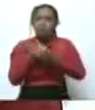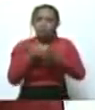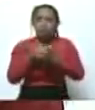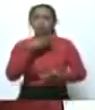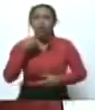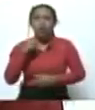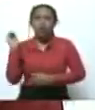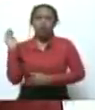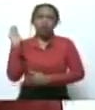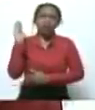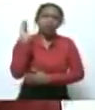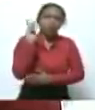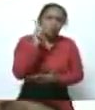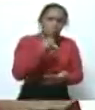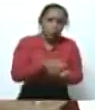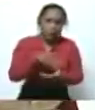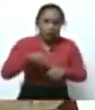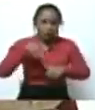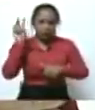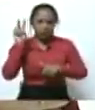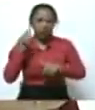a Venezuela.